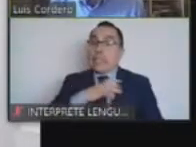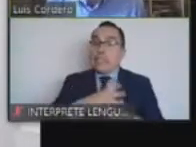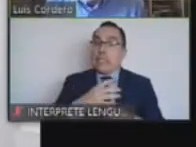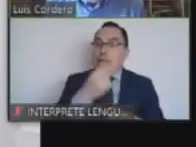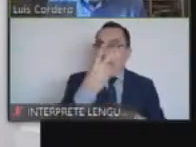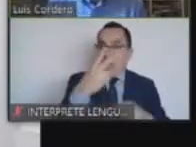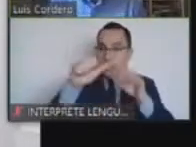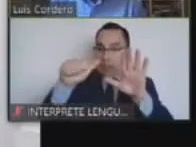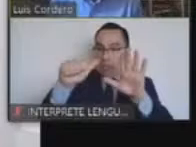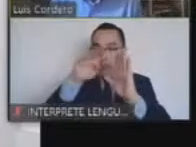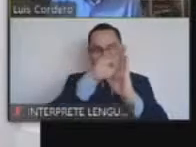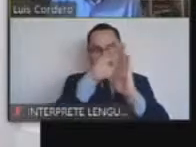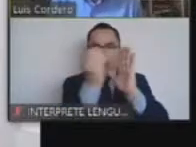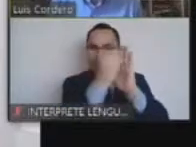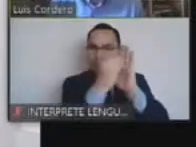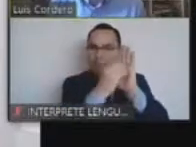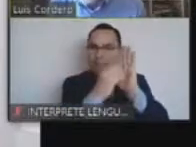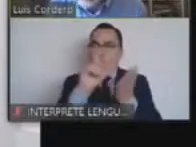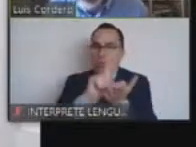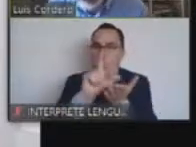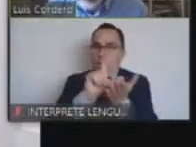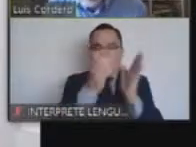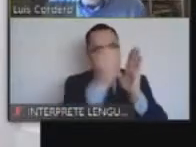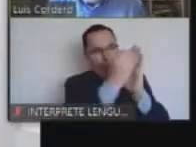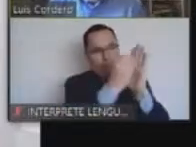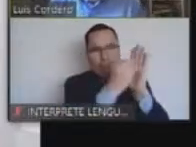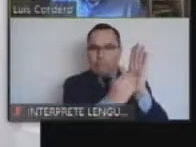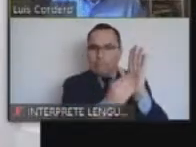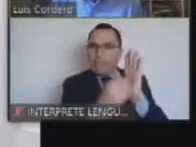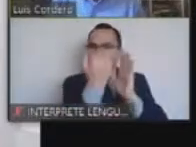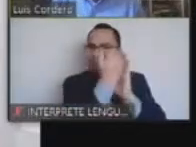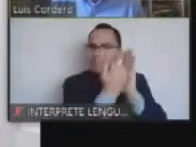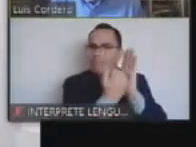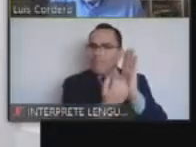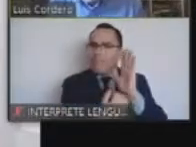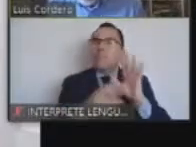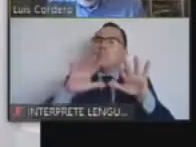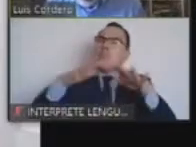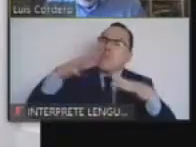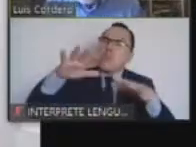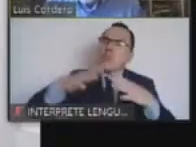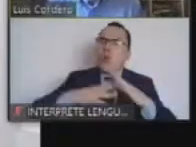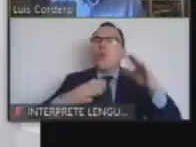128 países. Este es un estudio que se conforma con alrededor de